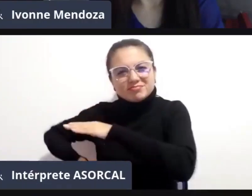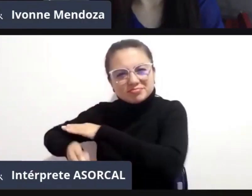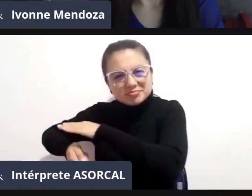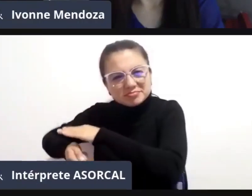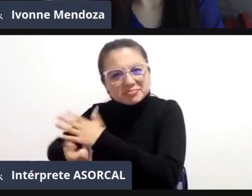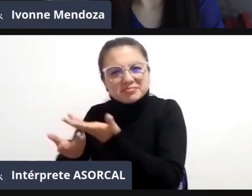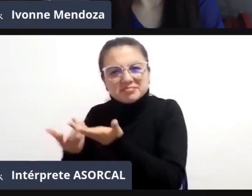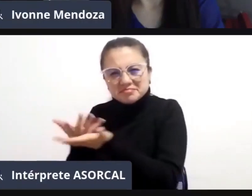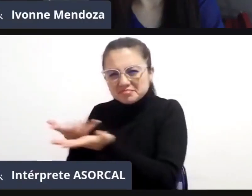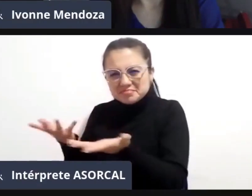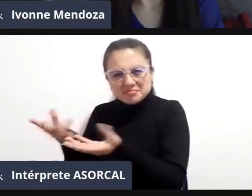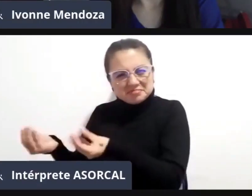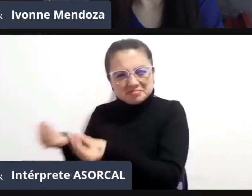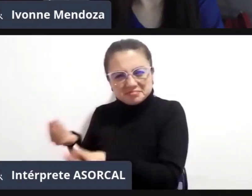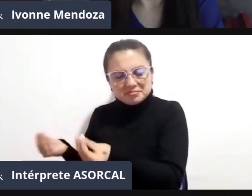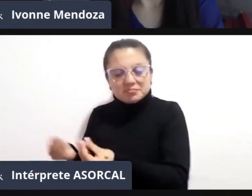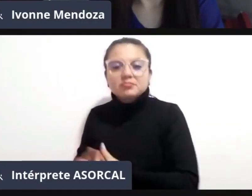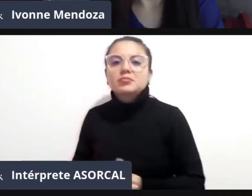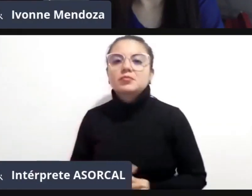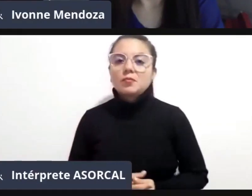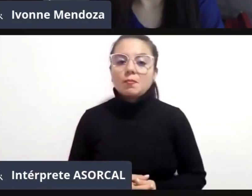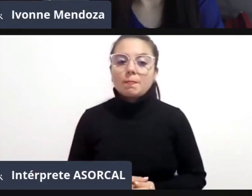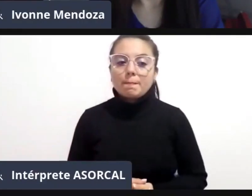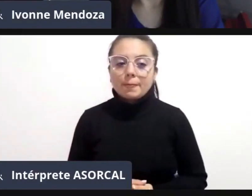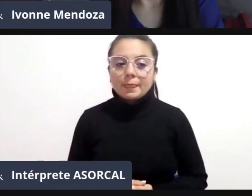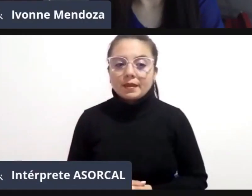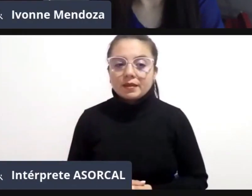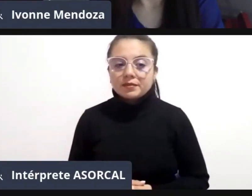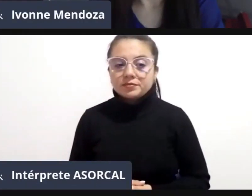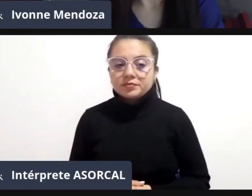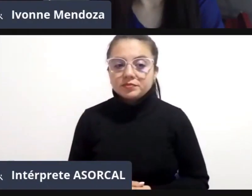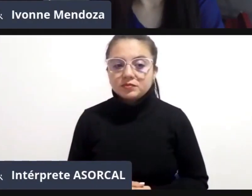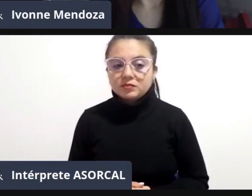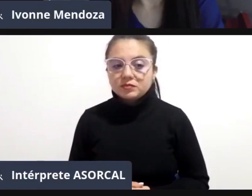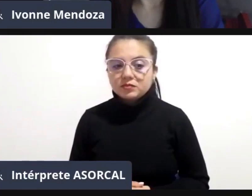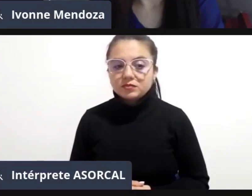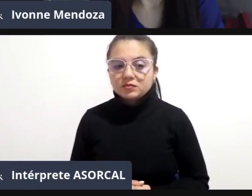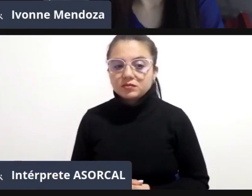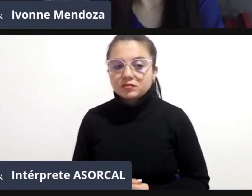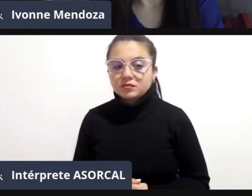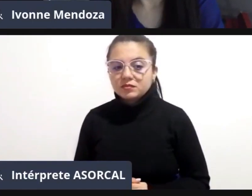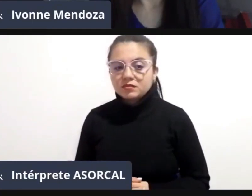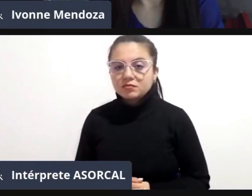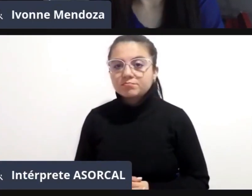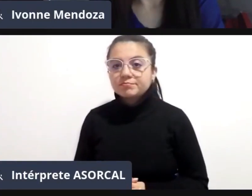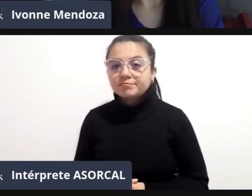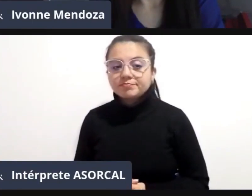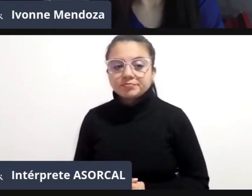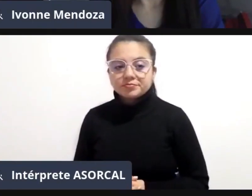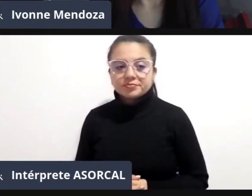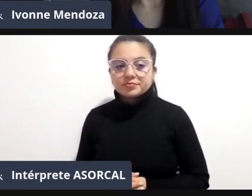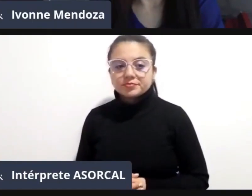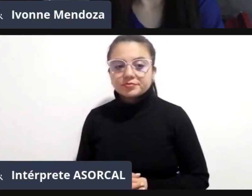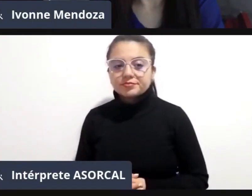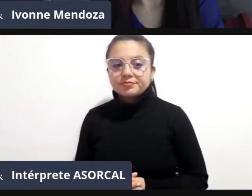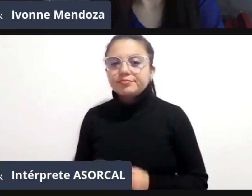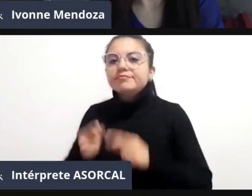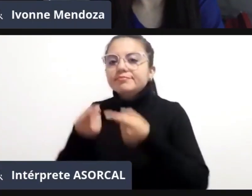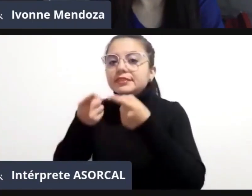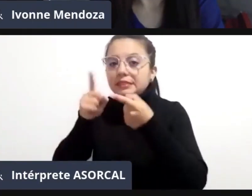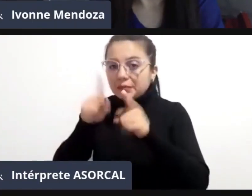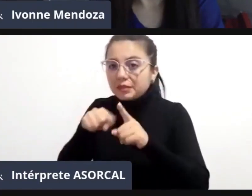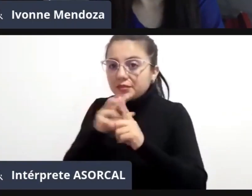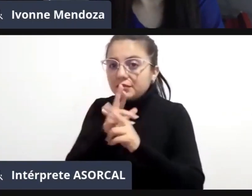Por otra parte, es también es una respuesta no solamente a los